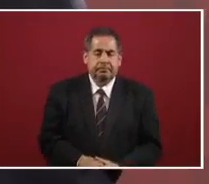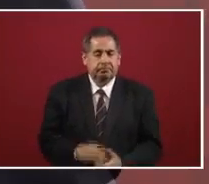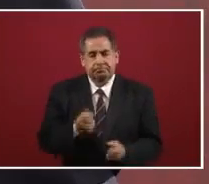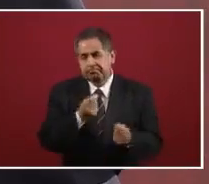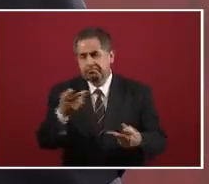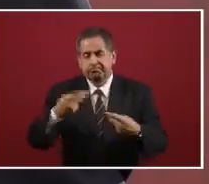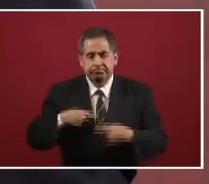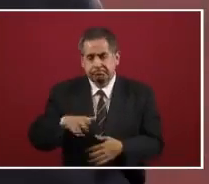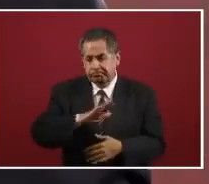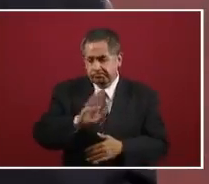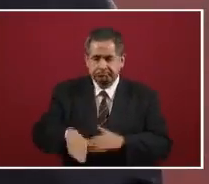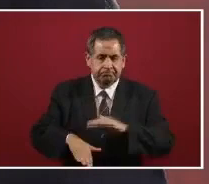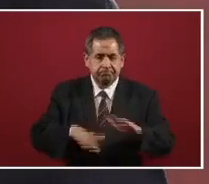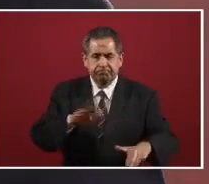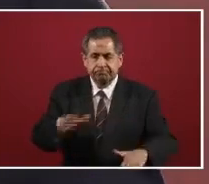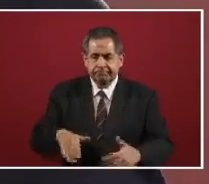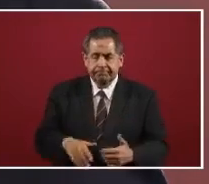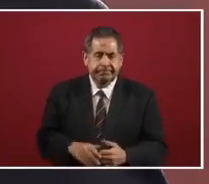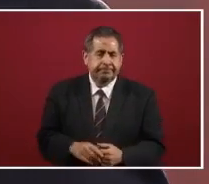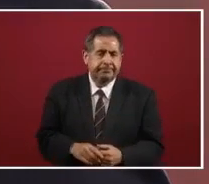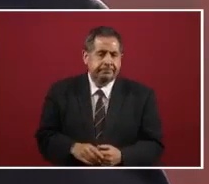Muertos,